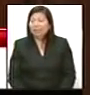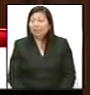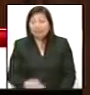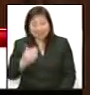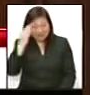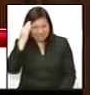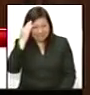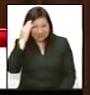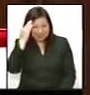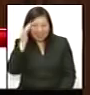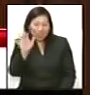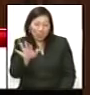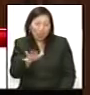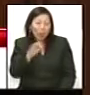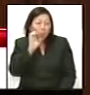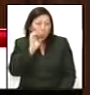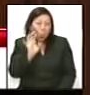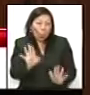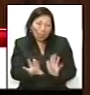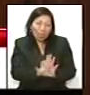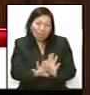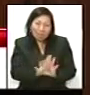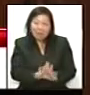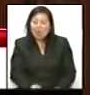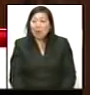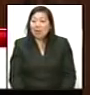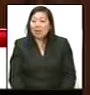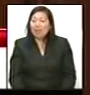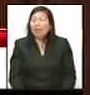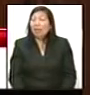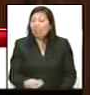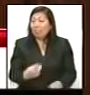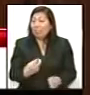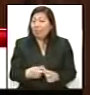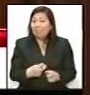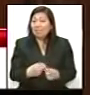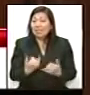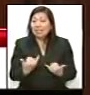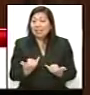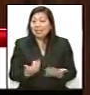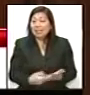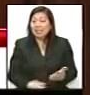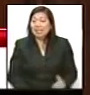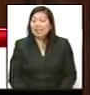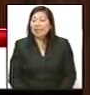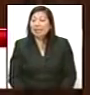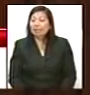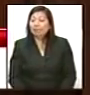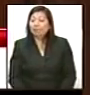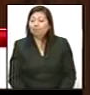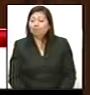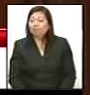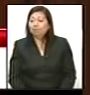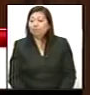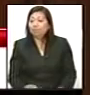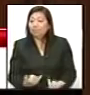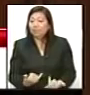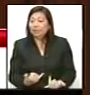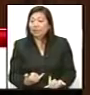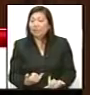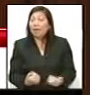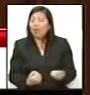cuenta? Esto nos parece a nosotros súper grave y esto es algo que este tipo